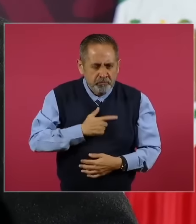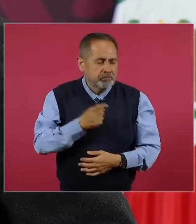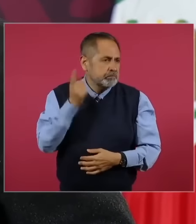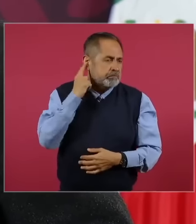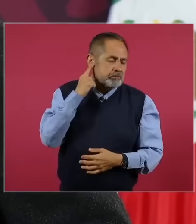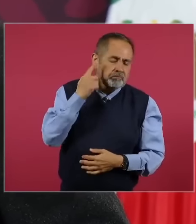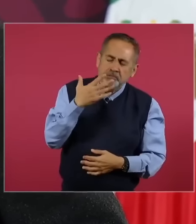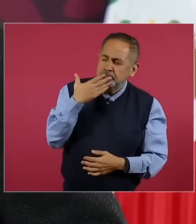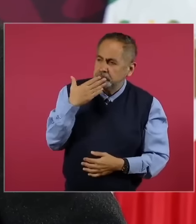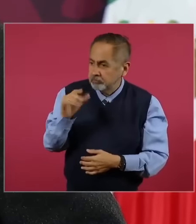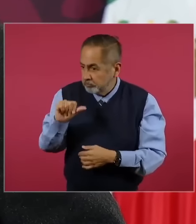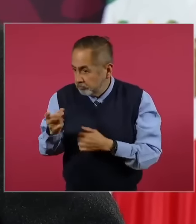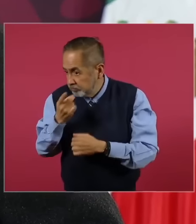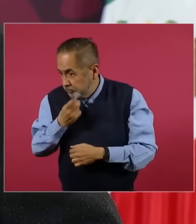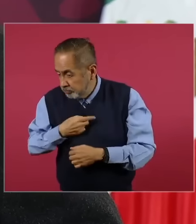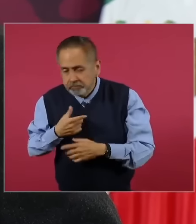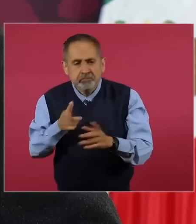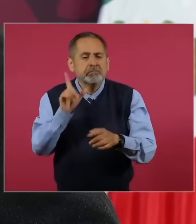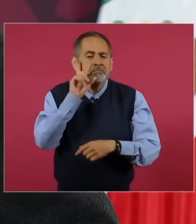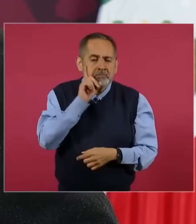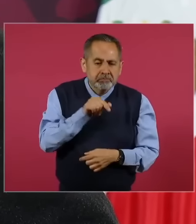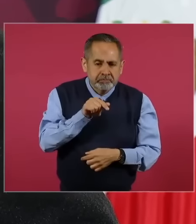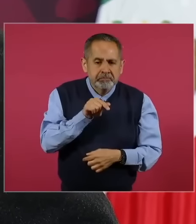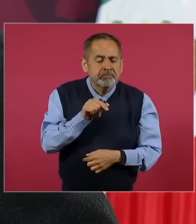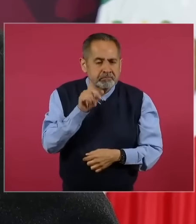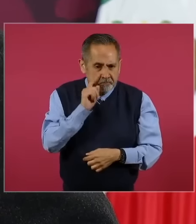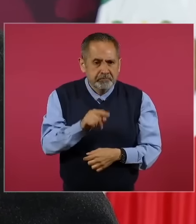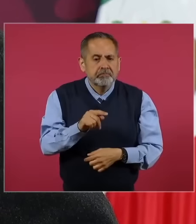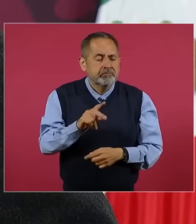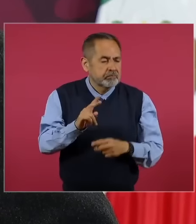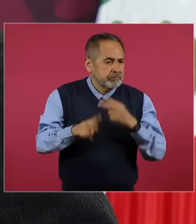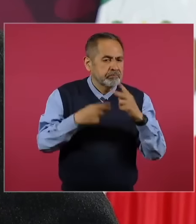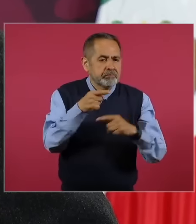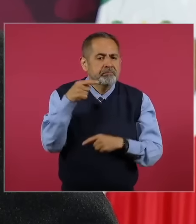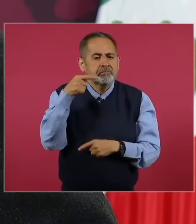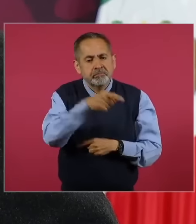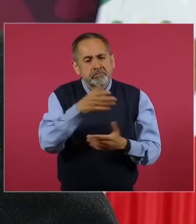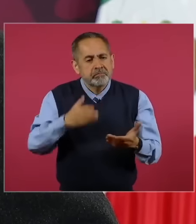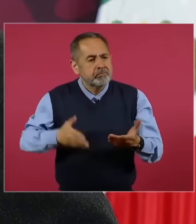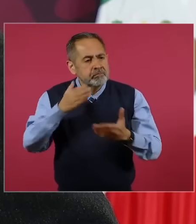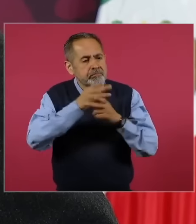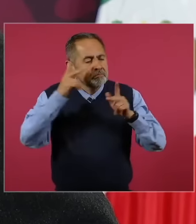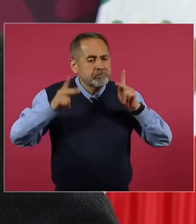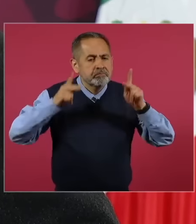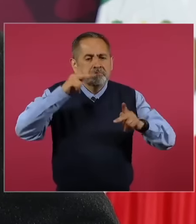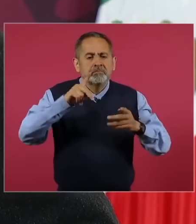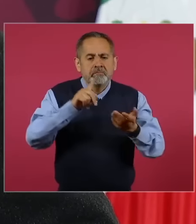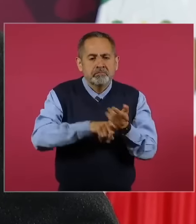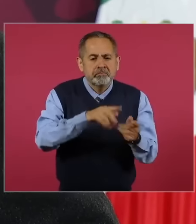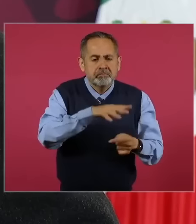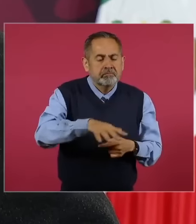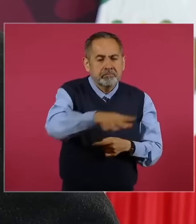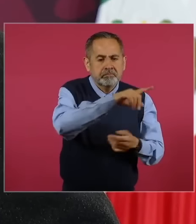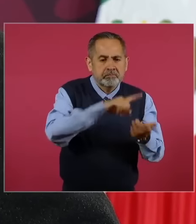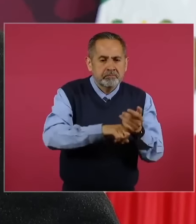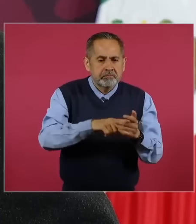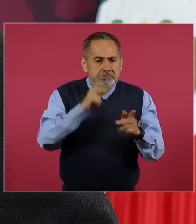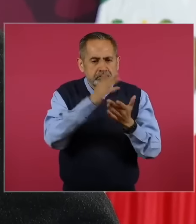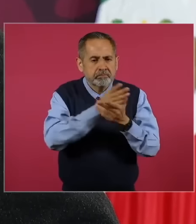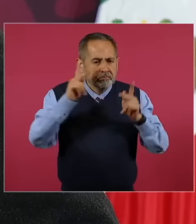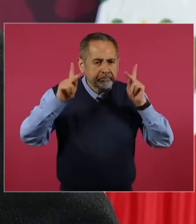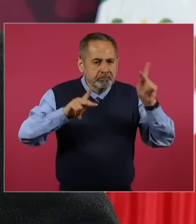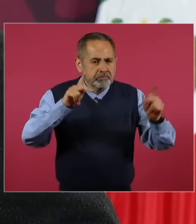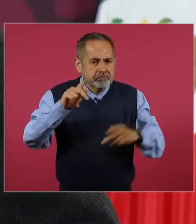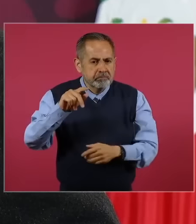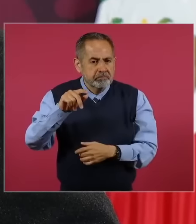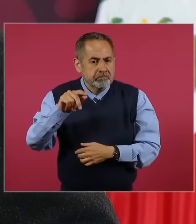enterarme que mañana va a visitar Acapulco la